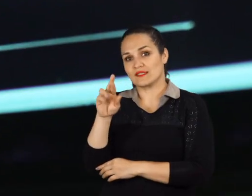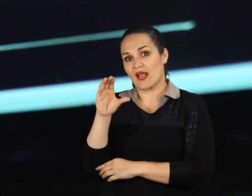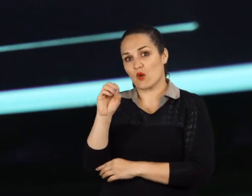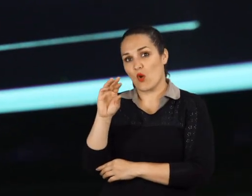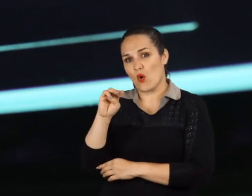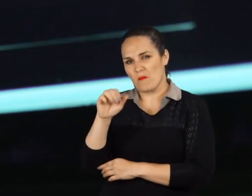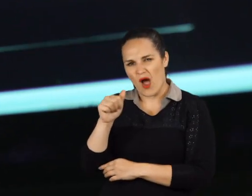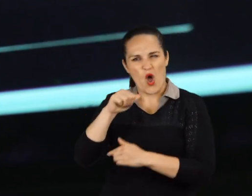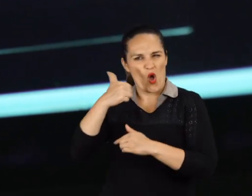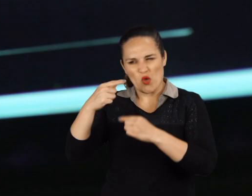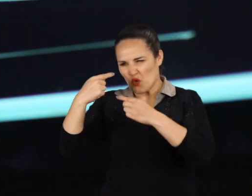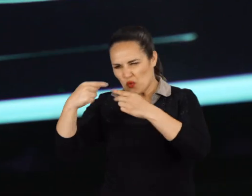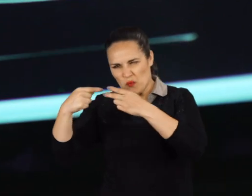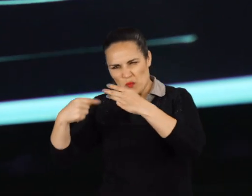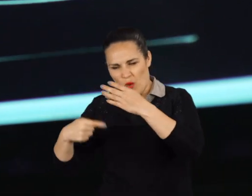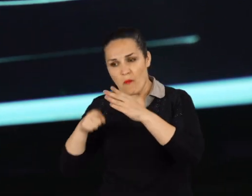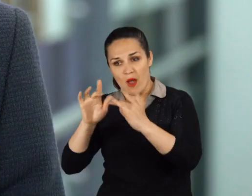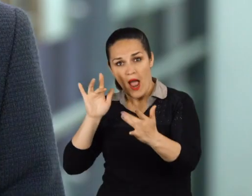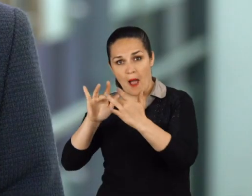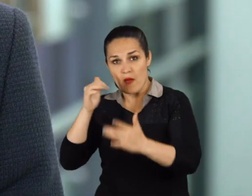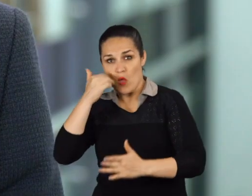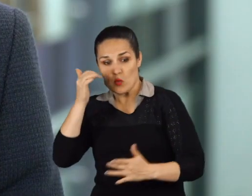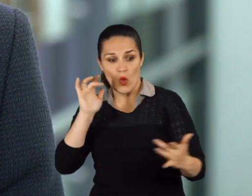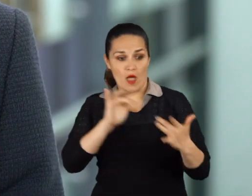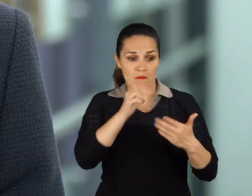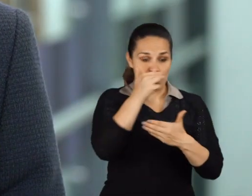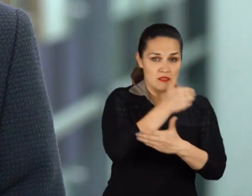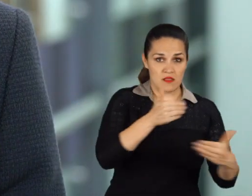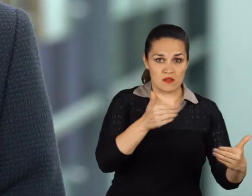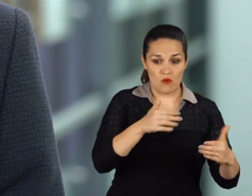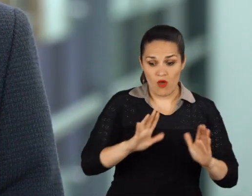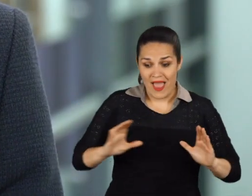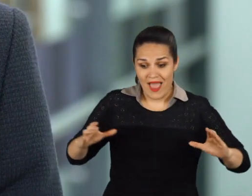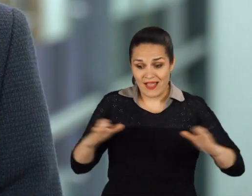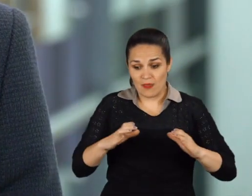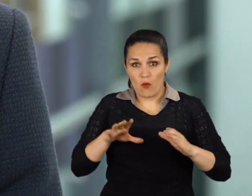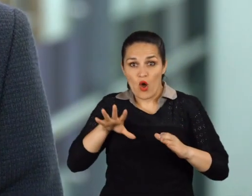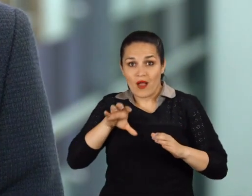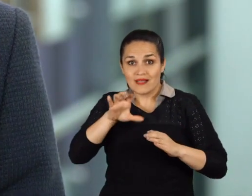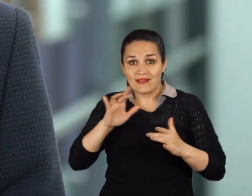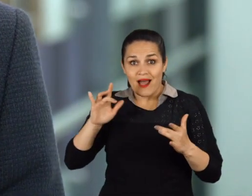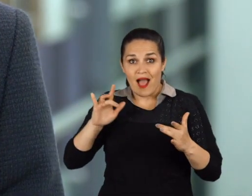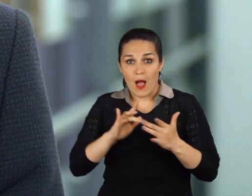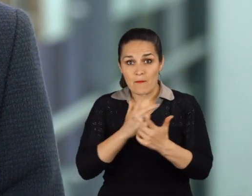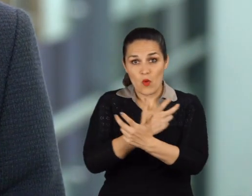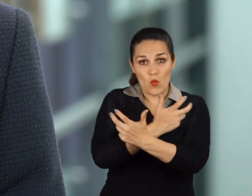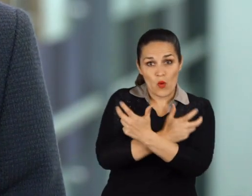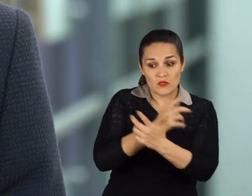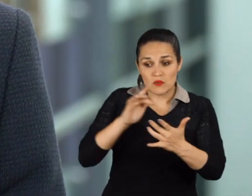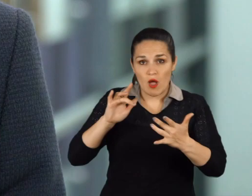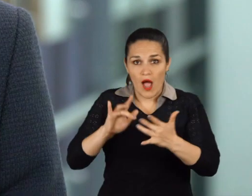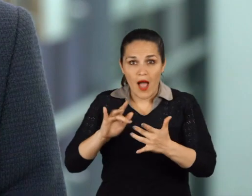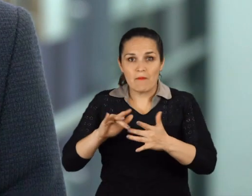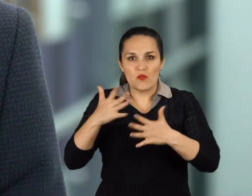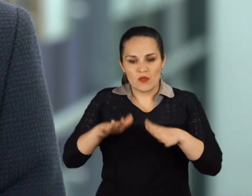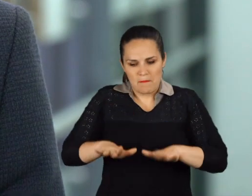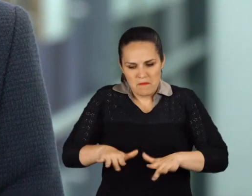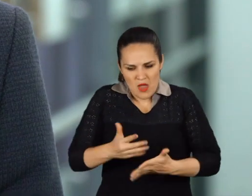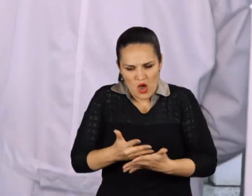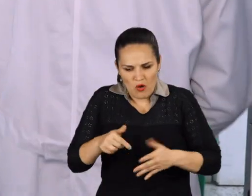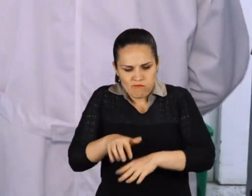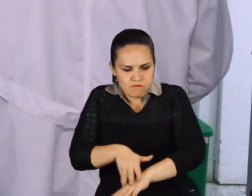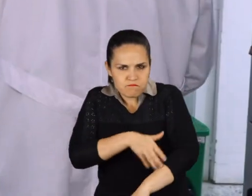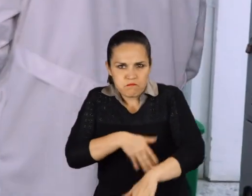que también son tumores primarios de hueso. El equipo que trabaja junto con ortopedia oncológica es un equipo multidisciplinario. Usualmente se requiere un